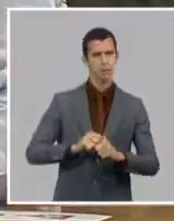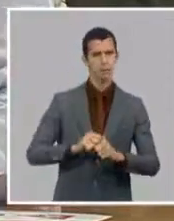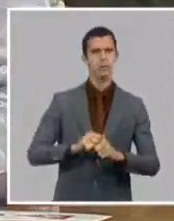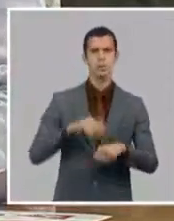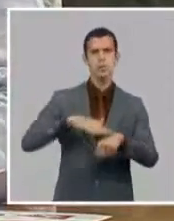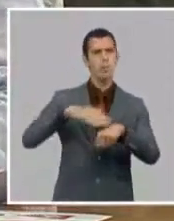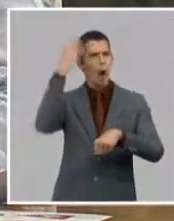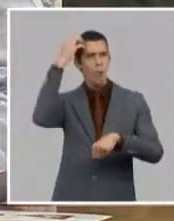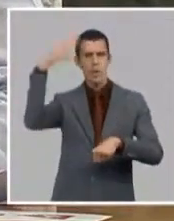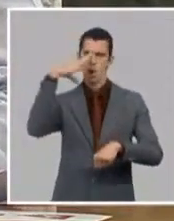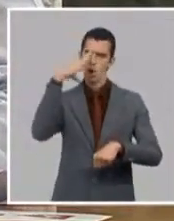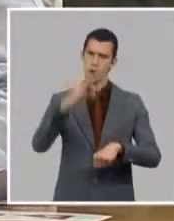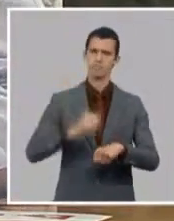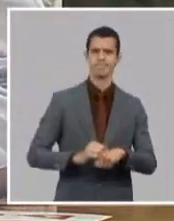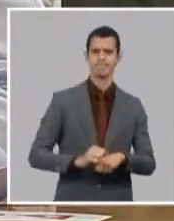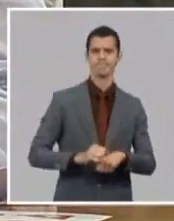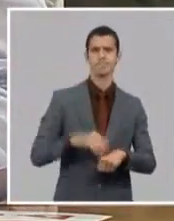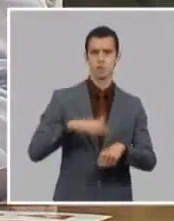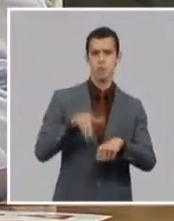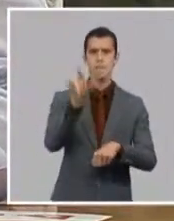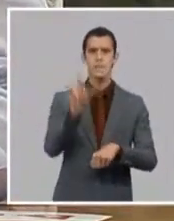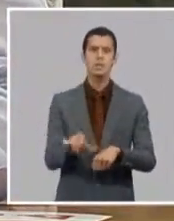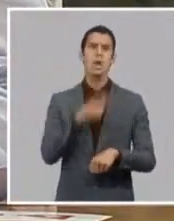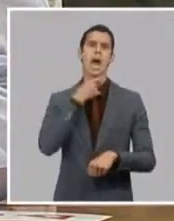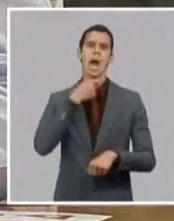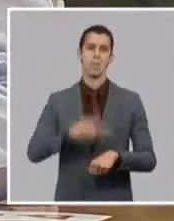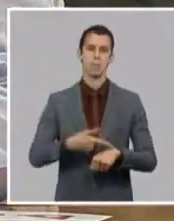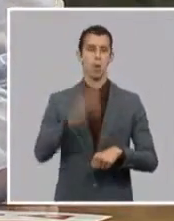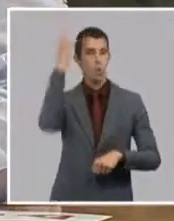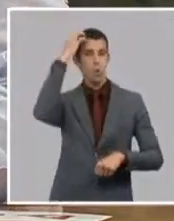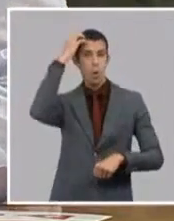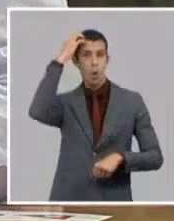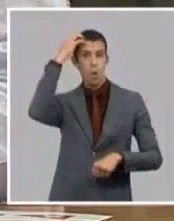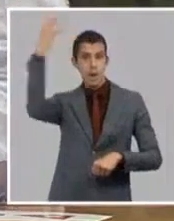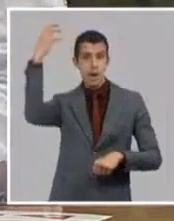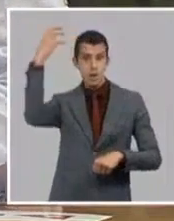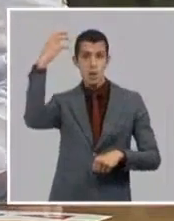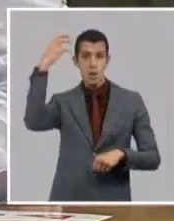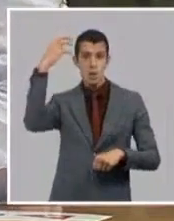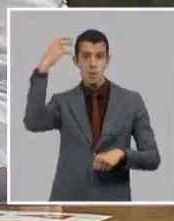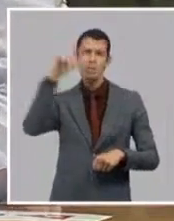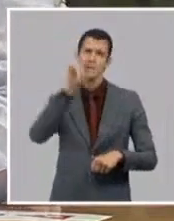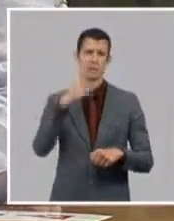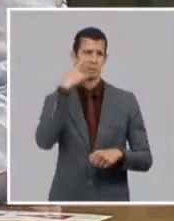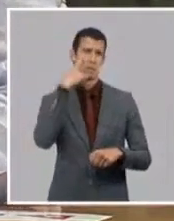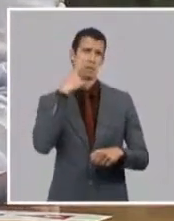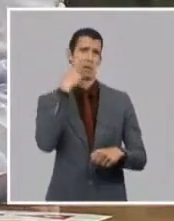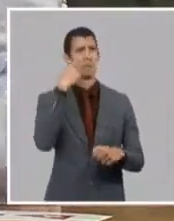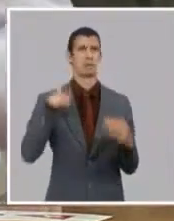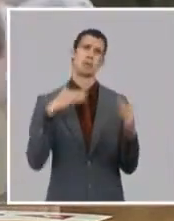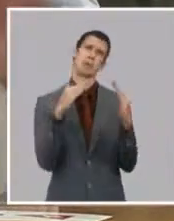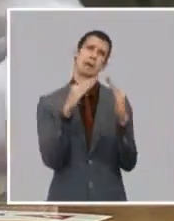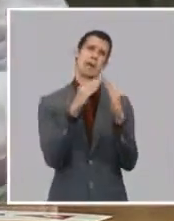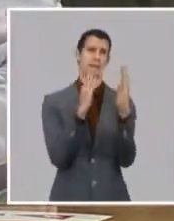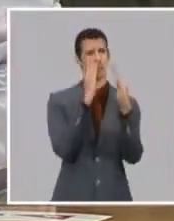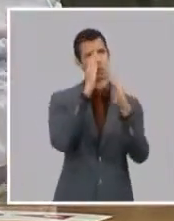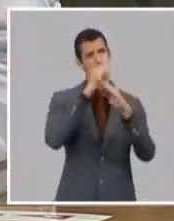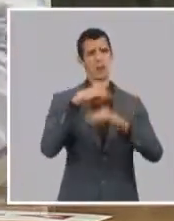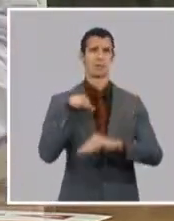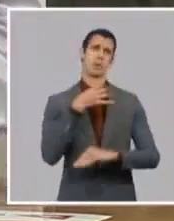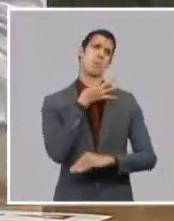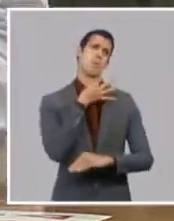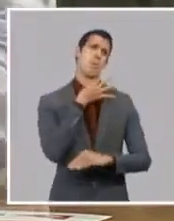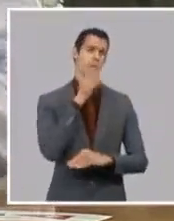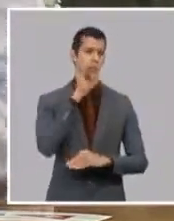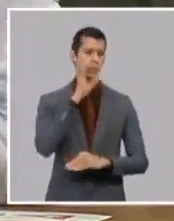problemas de ciclón y al poco tiempo vendían esa vivienda y se iban a un lugar más malo porque con el dinero entonces